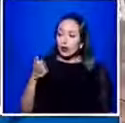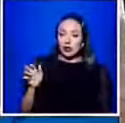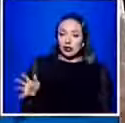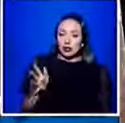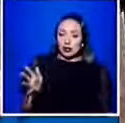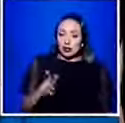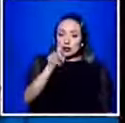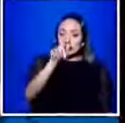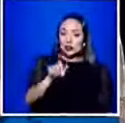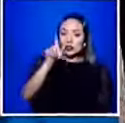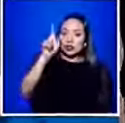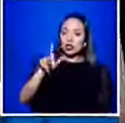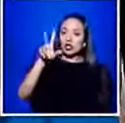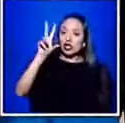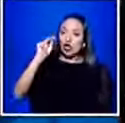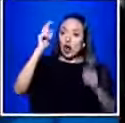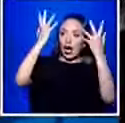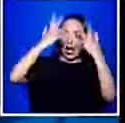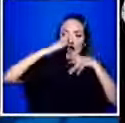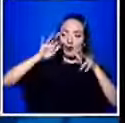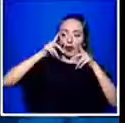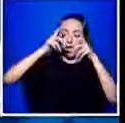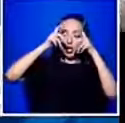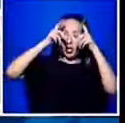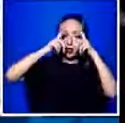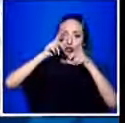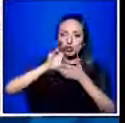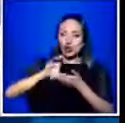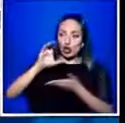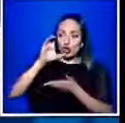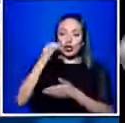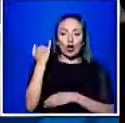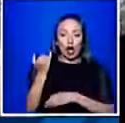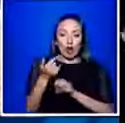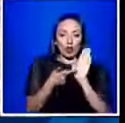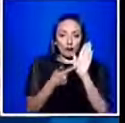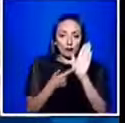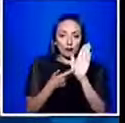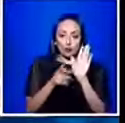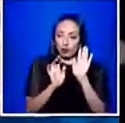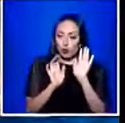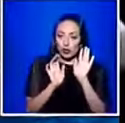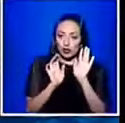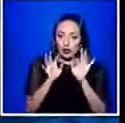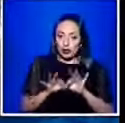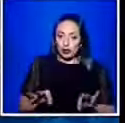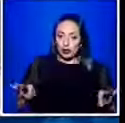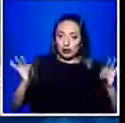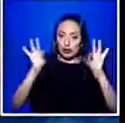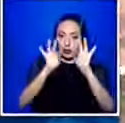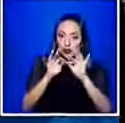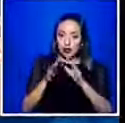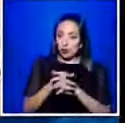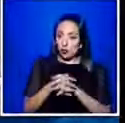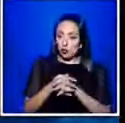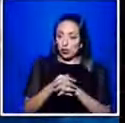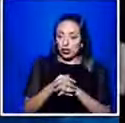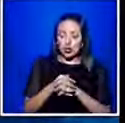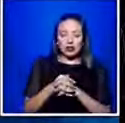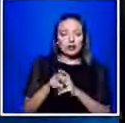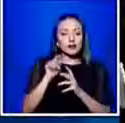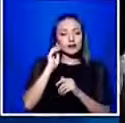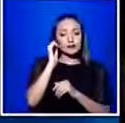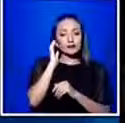aquellas personas que no han podido terminar el bachillerato puedan hacerlo bajo esta modalidad. Es importante invitarles a las personas que no